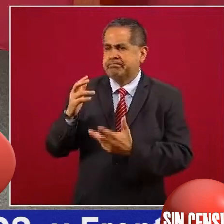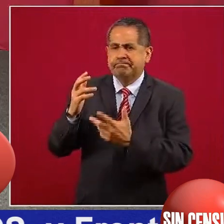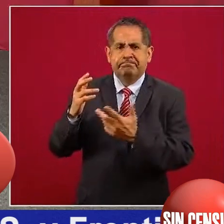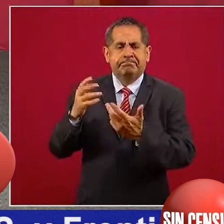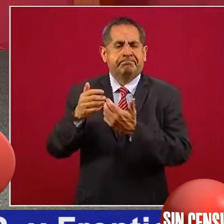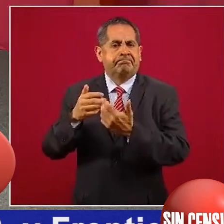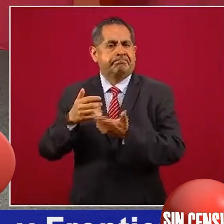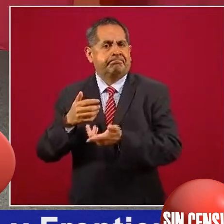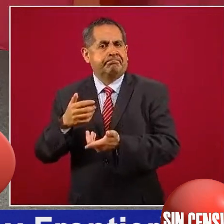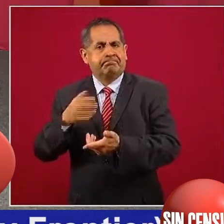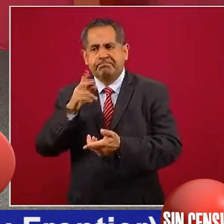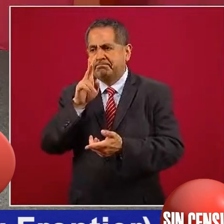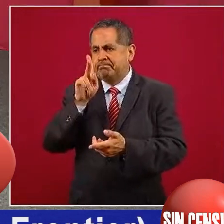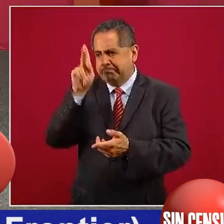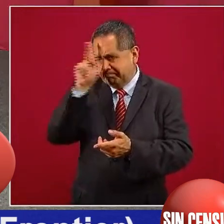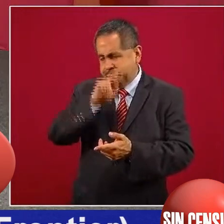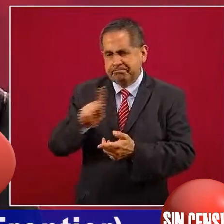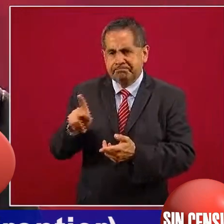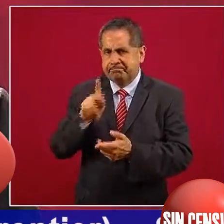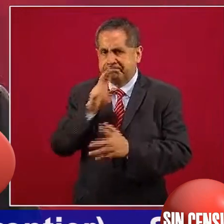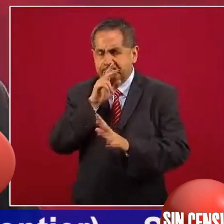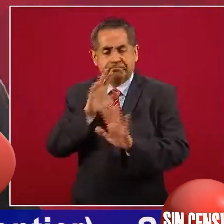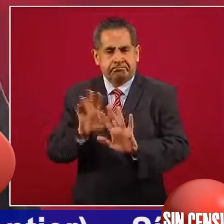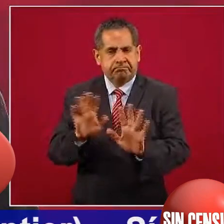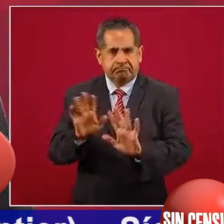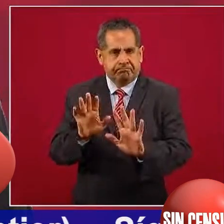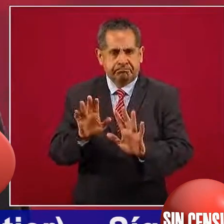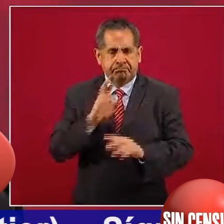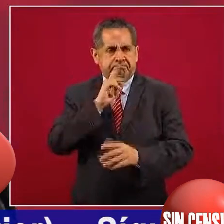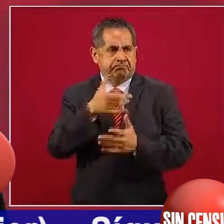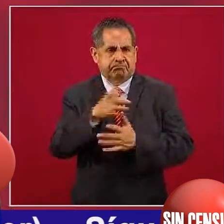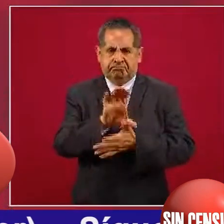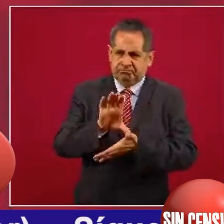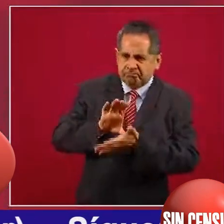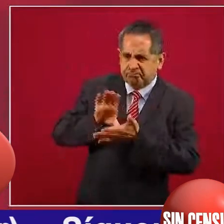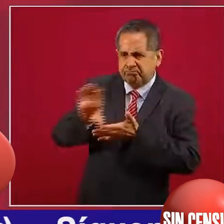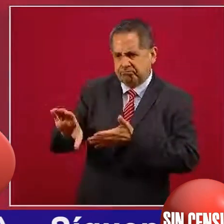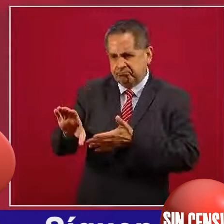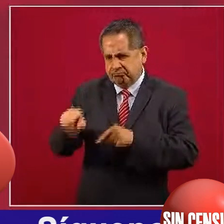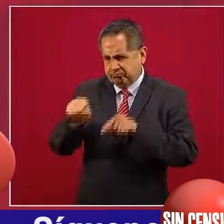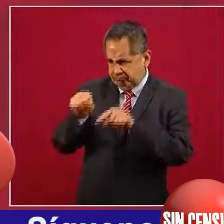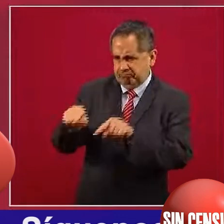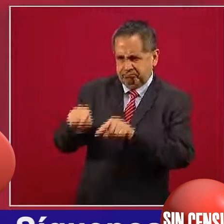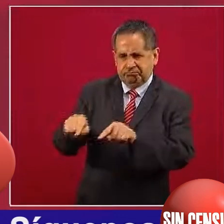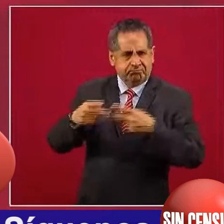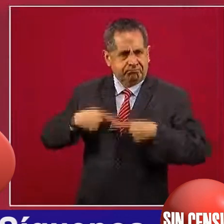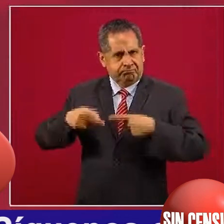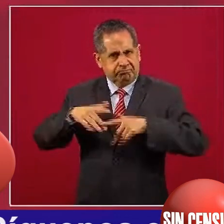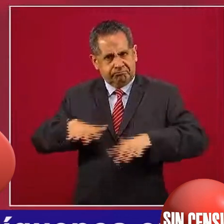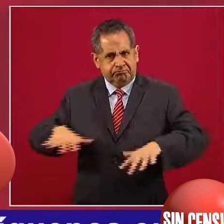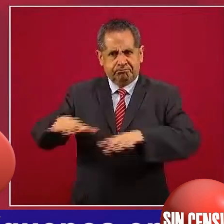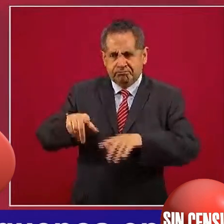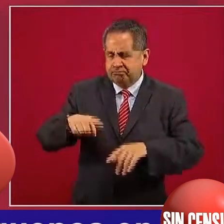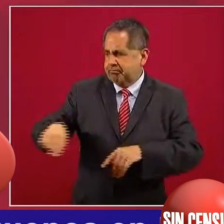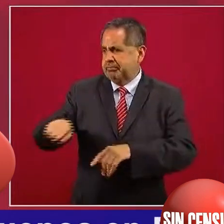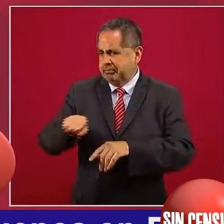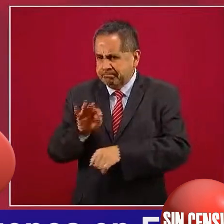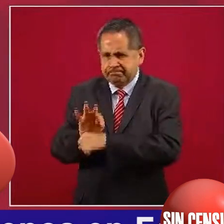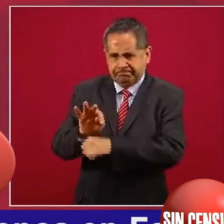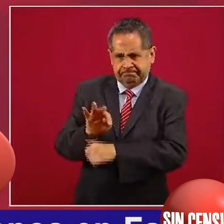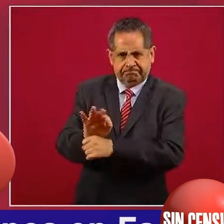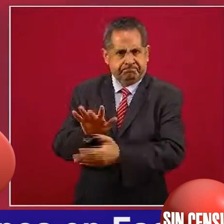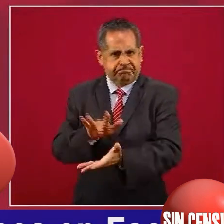mexicanos sería más preocupante. Pero al meter los recursos abajo, estamos